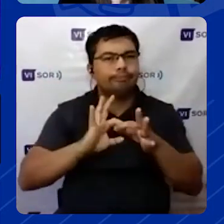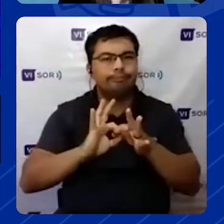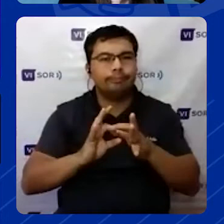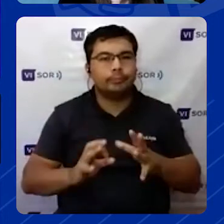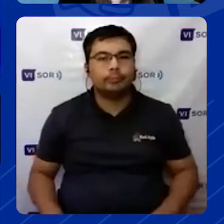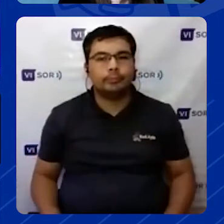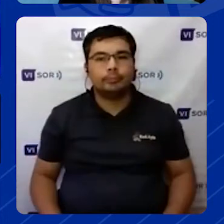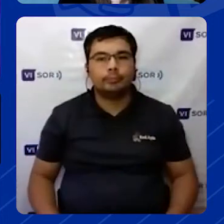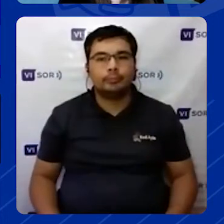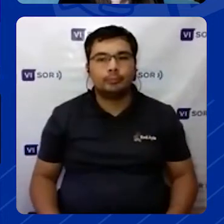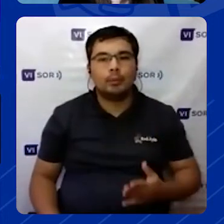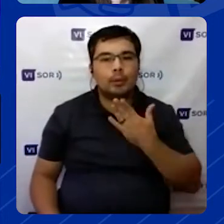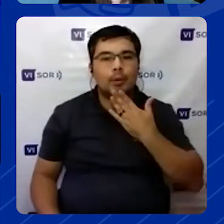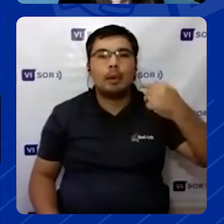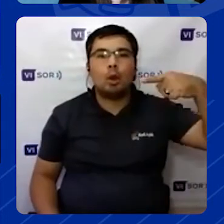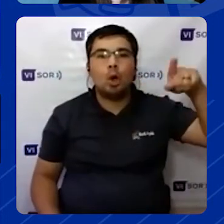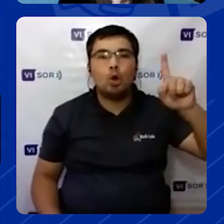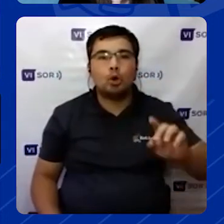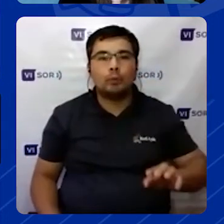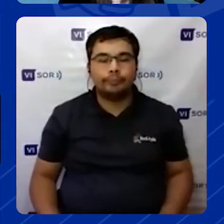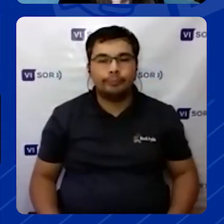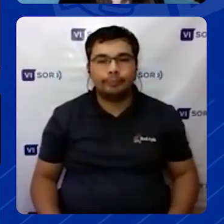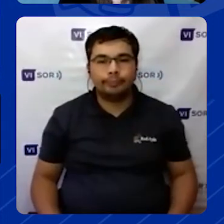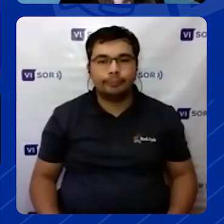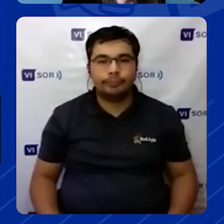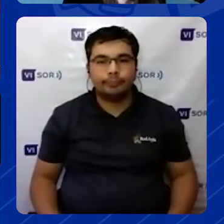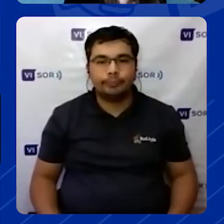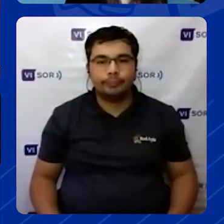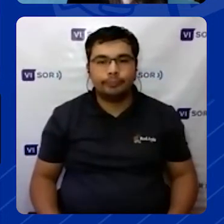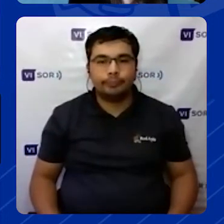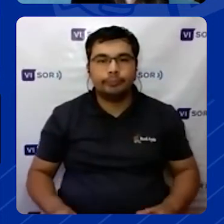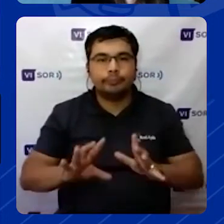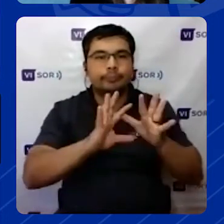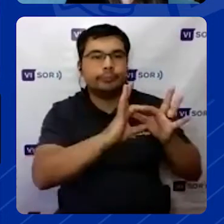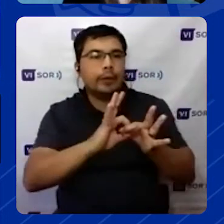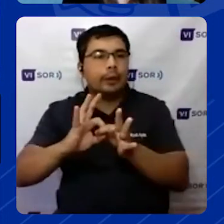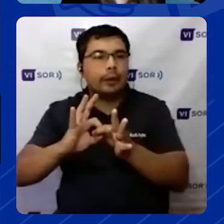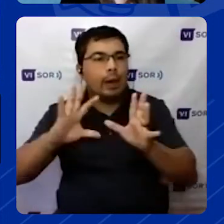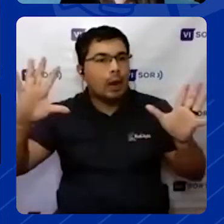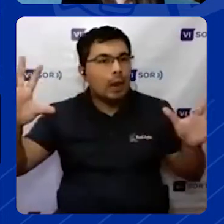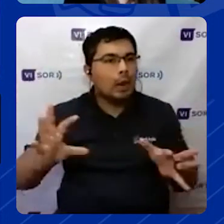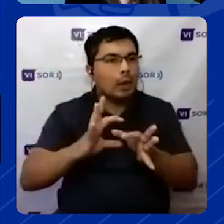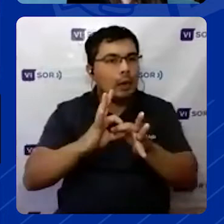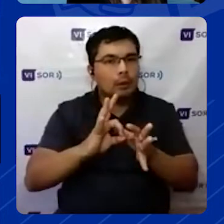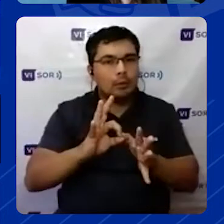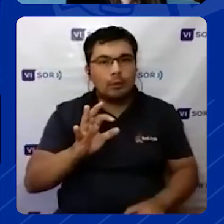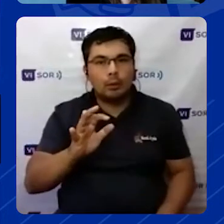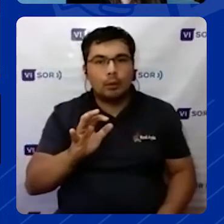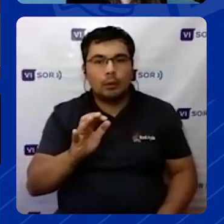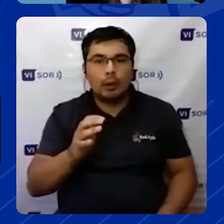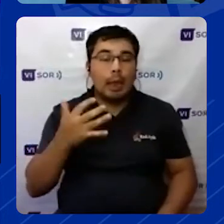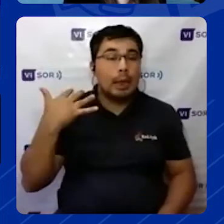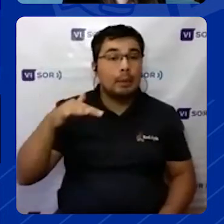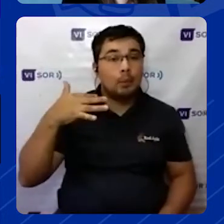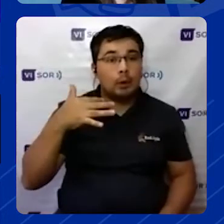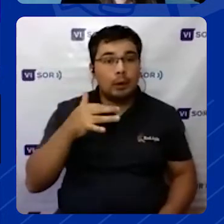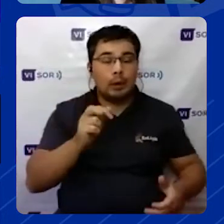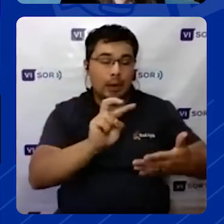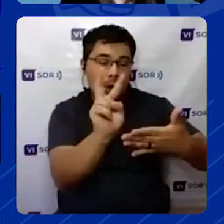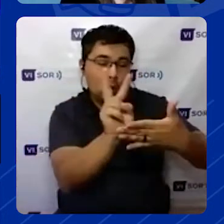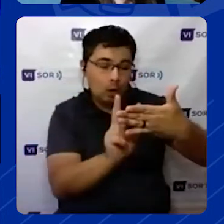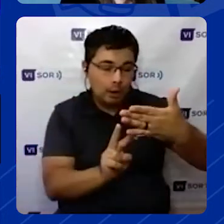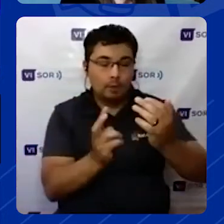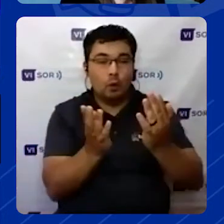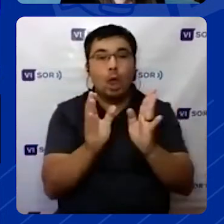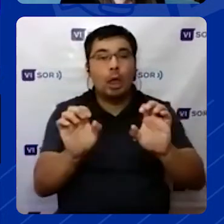También puede ser relacionado. Preguntan, ¿sería bueno que los libros educativos para niños pequeños estuviesen en lectura fácil desde